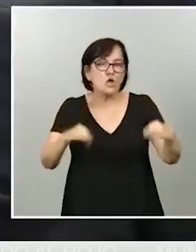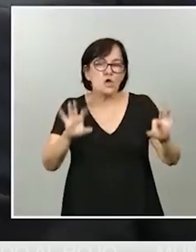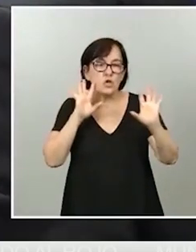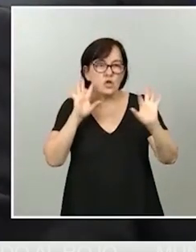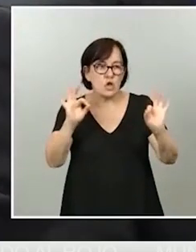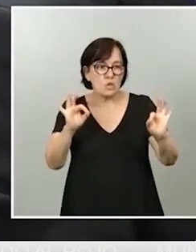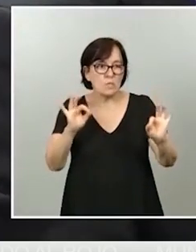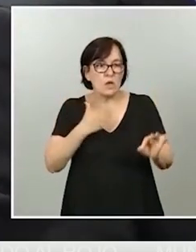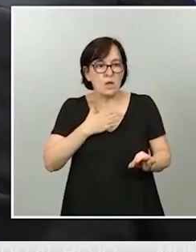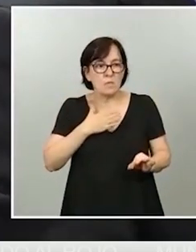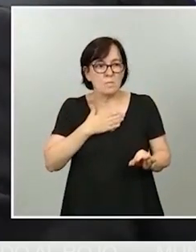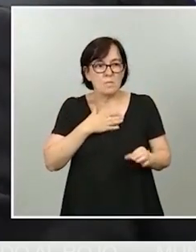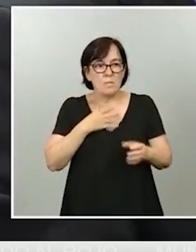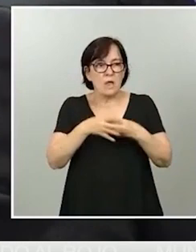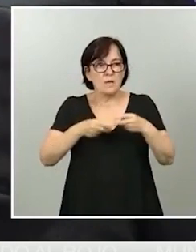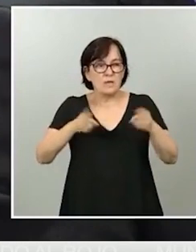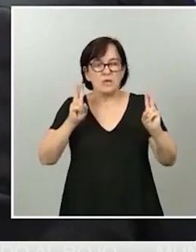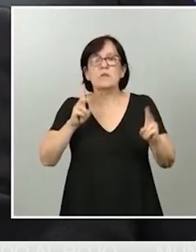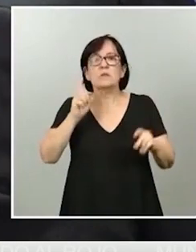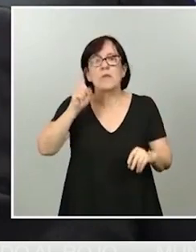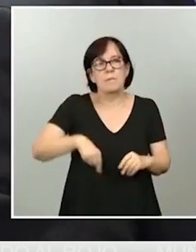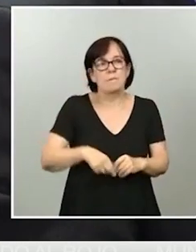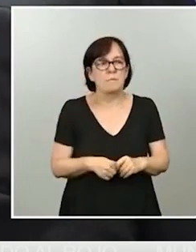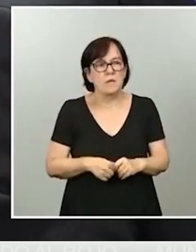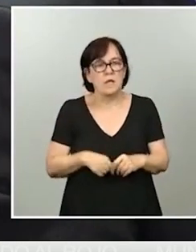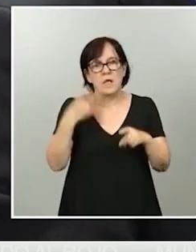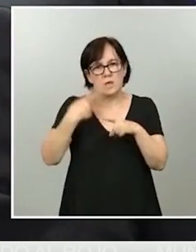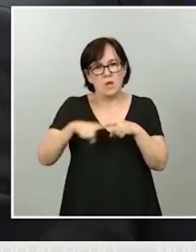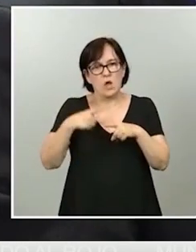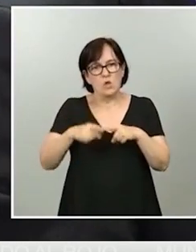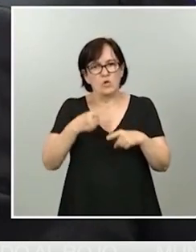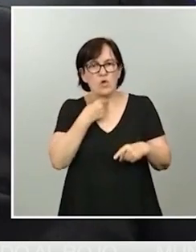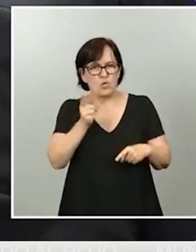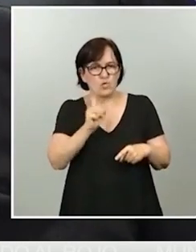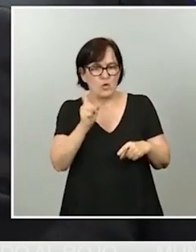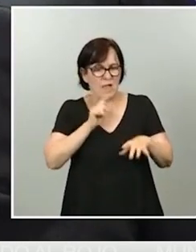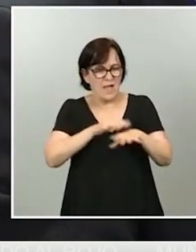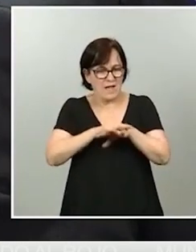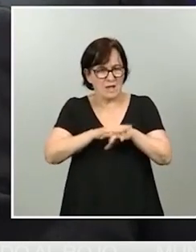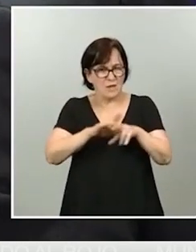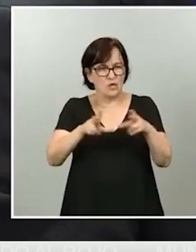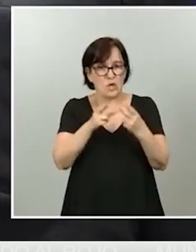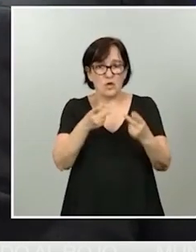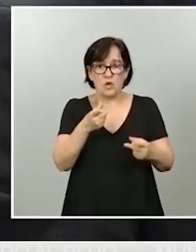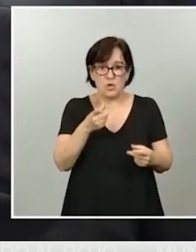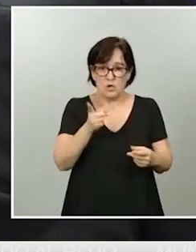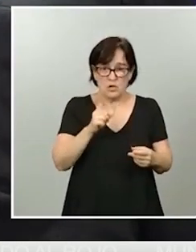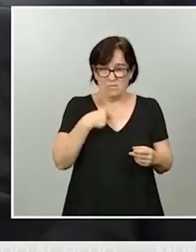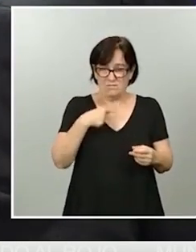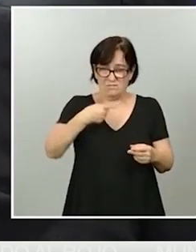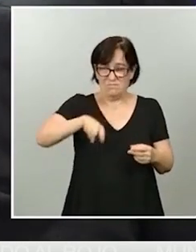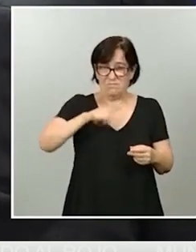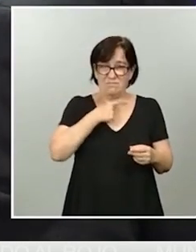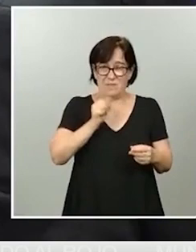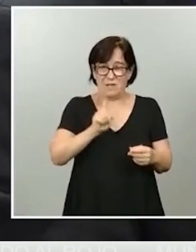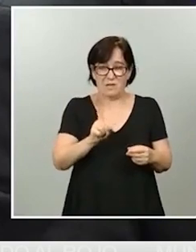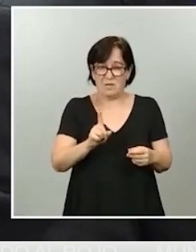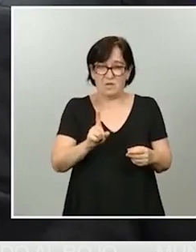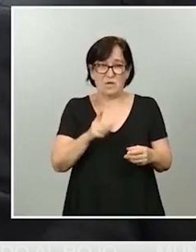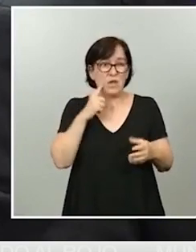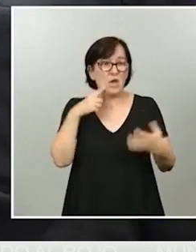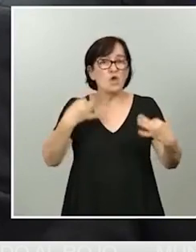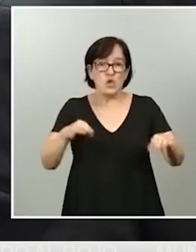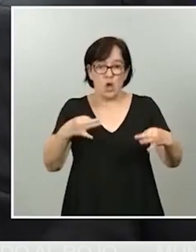presentó la dimisión. Tiempo después, ese mismo ministro era diputado